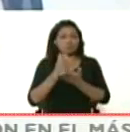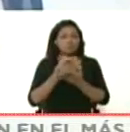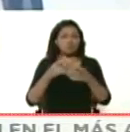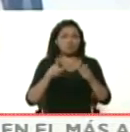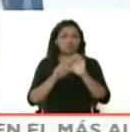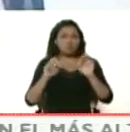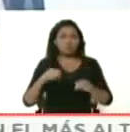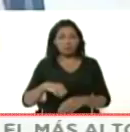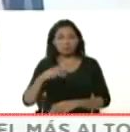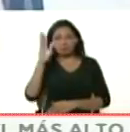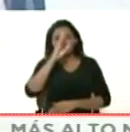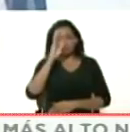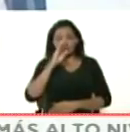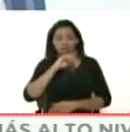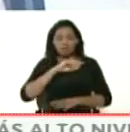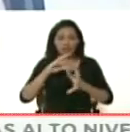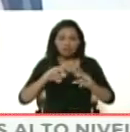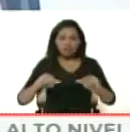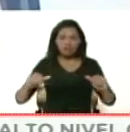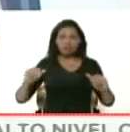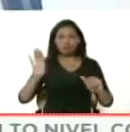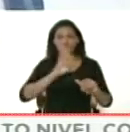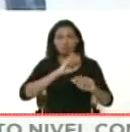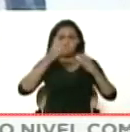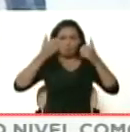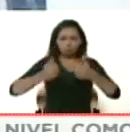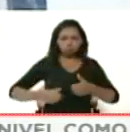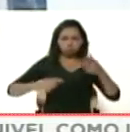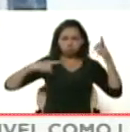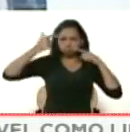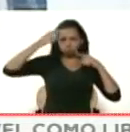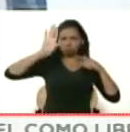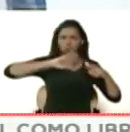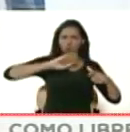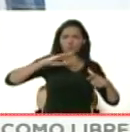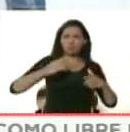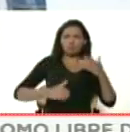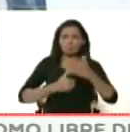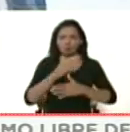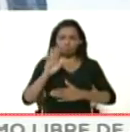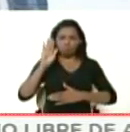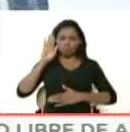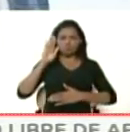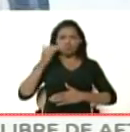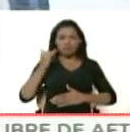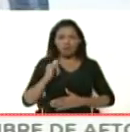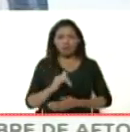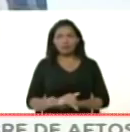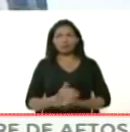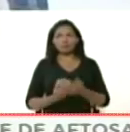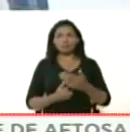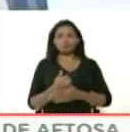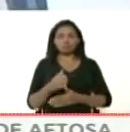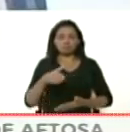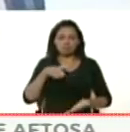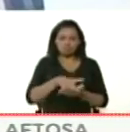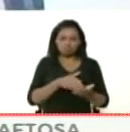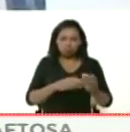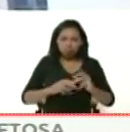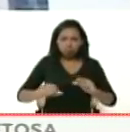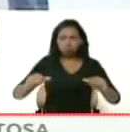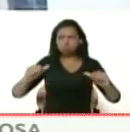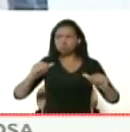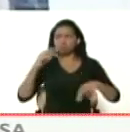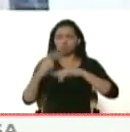desde Barinas, la tierra del gigante Hugo Chávez, más comprometidos y más rodilla en tierra con